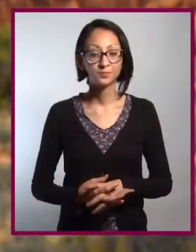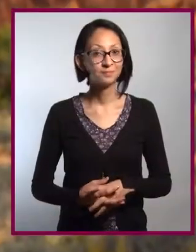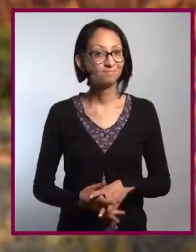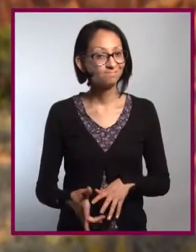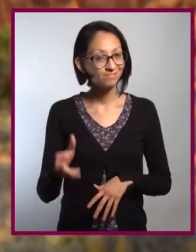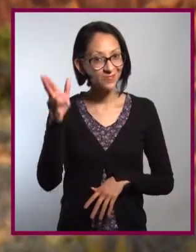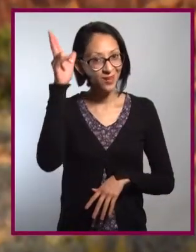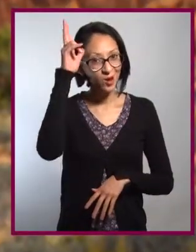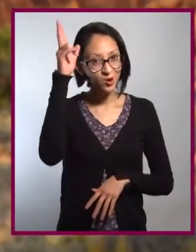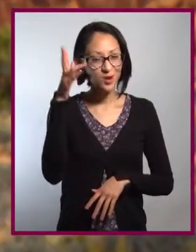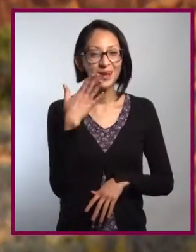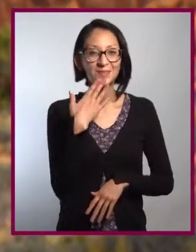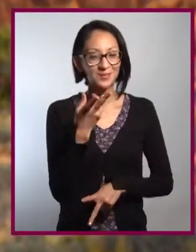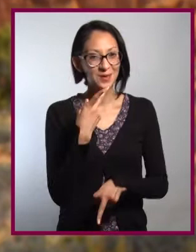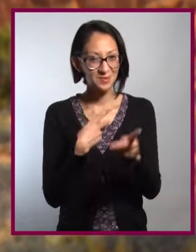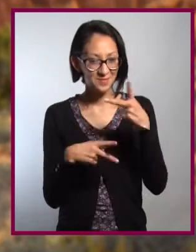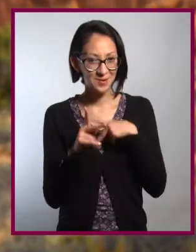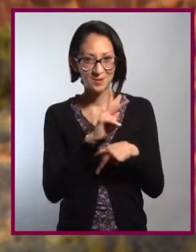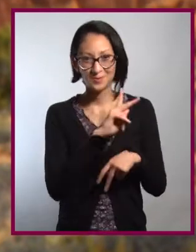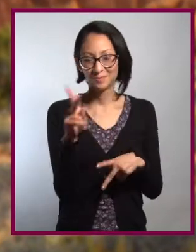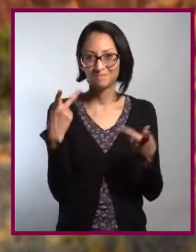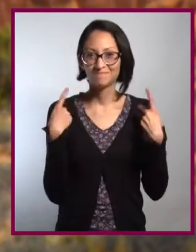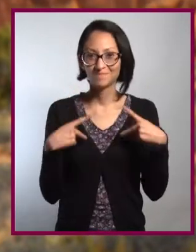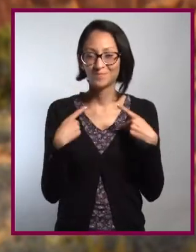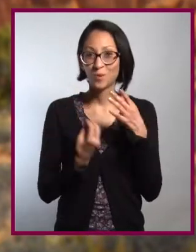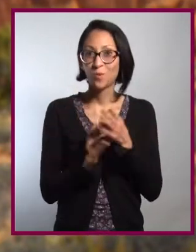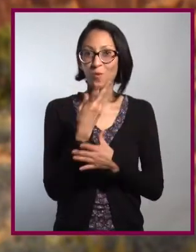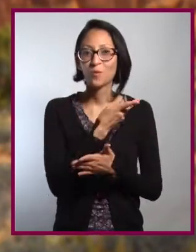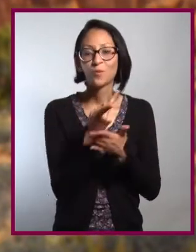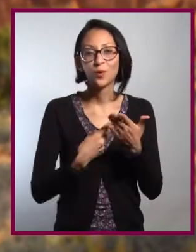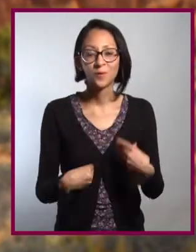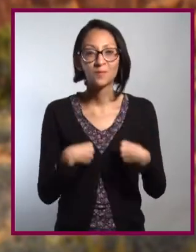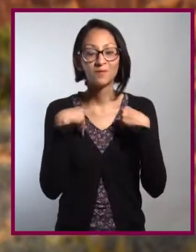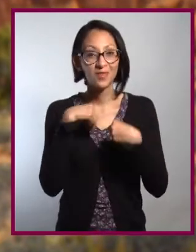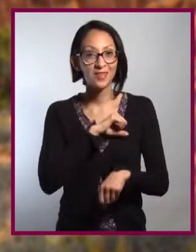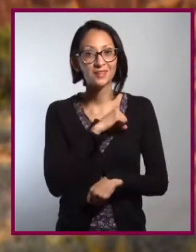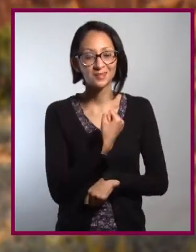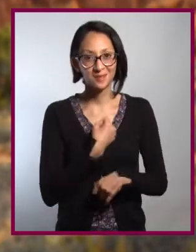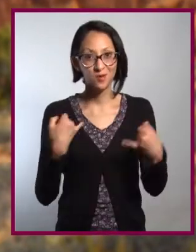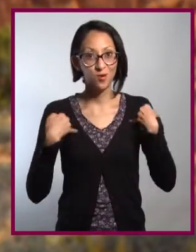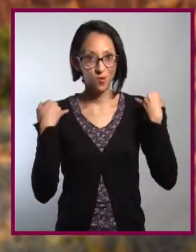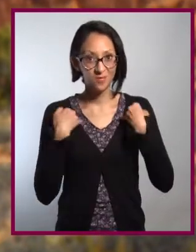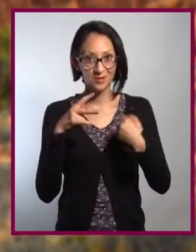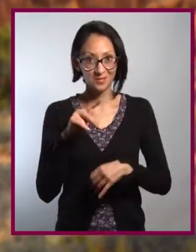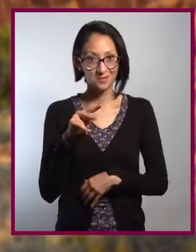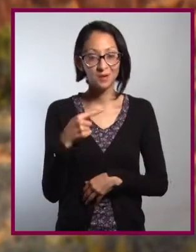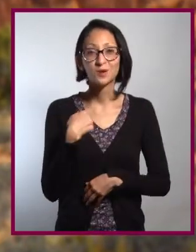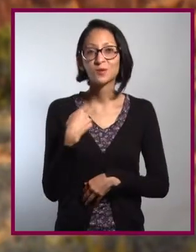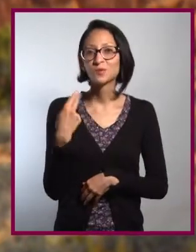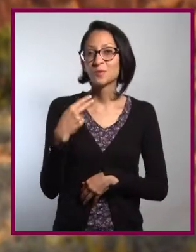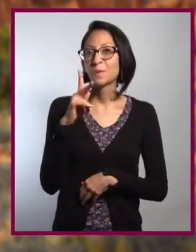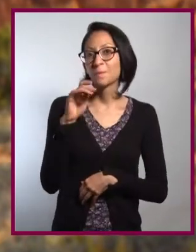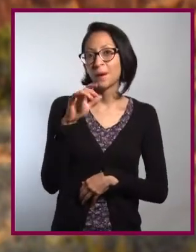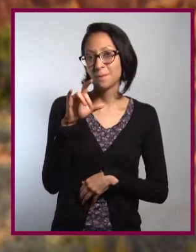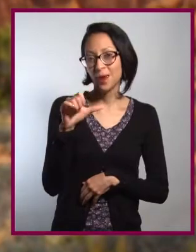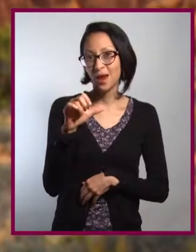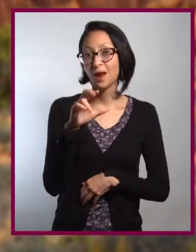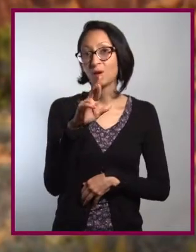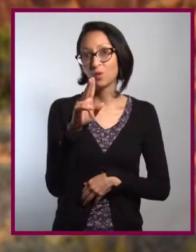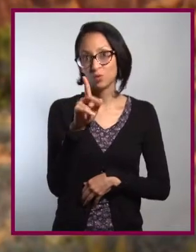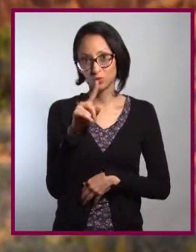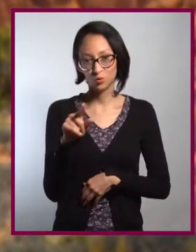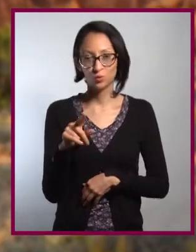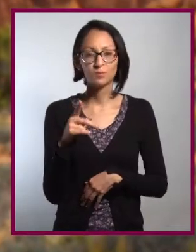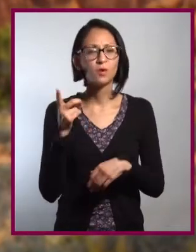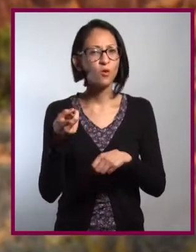Hola, bienvenidas y bienvenidos a un nuevo programa de vida saludable de Jóvenes en TV. Yo soy Pamela Ruz y hoy hablaremos de un tema